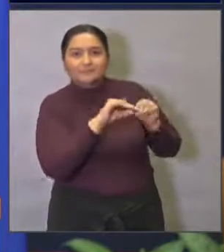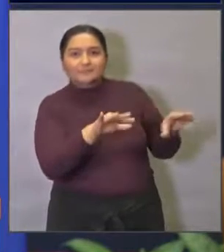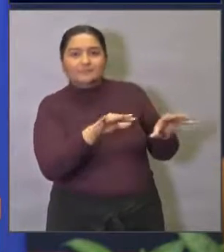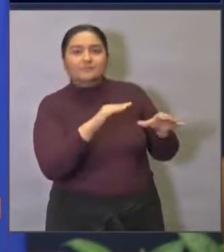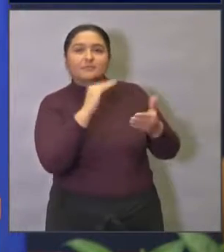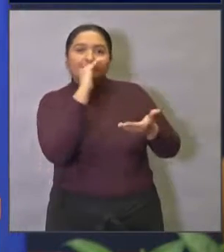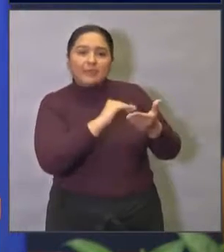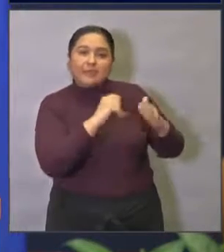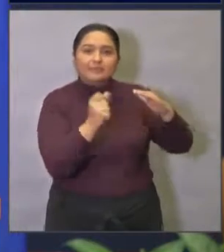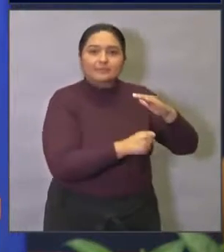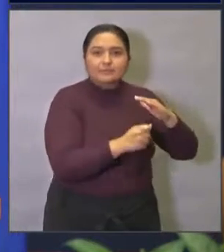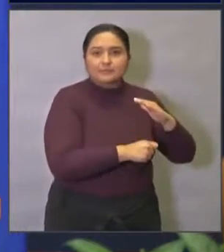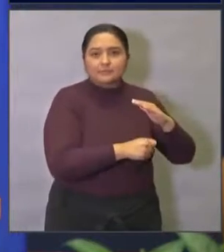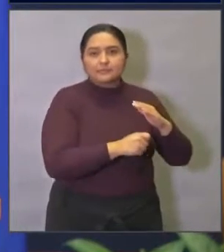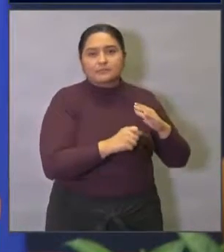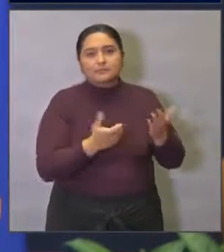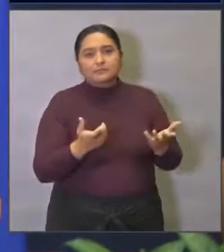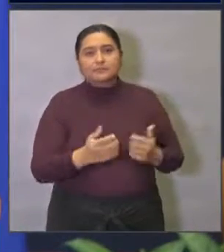slide, please.